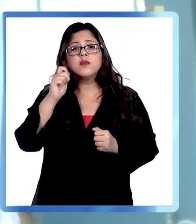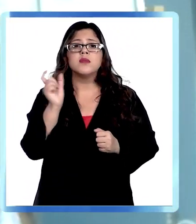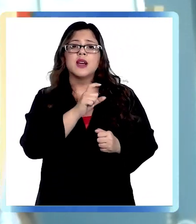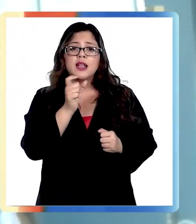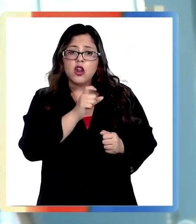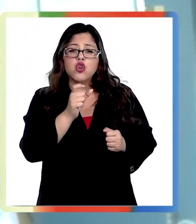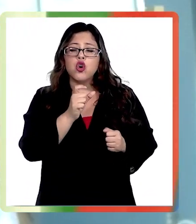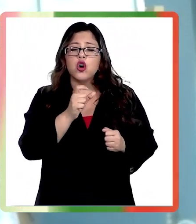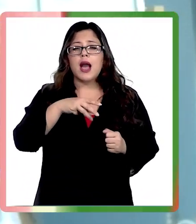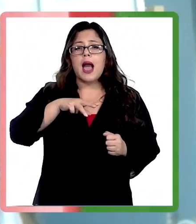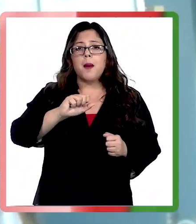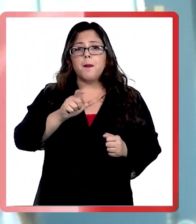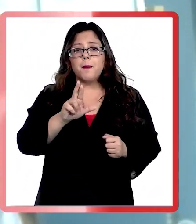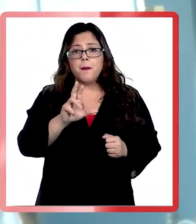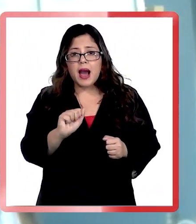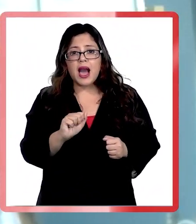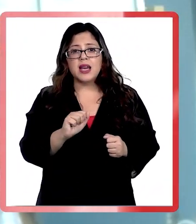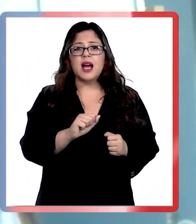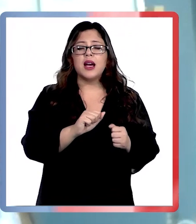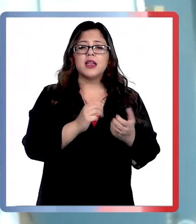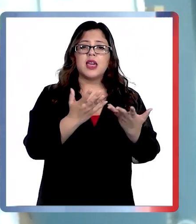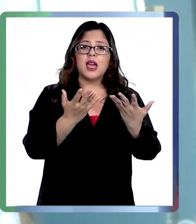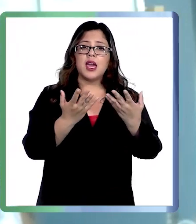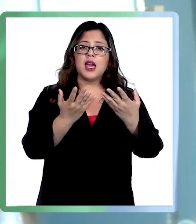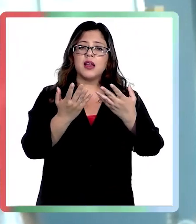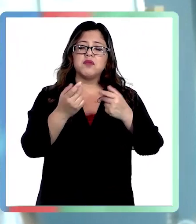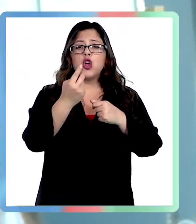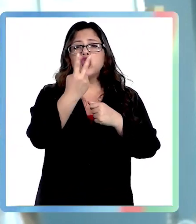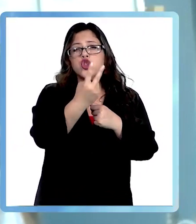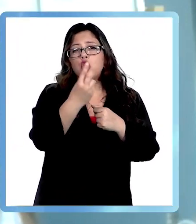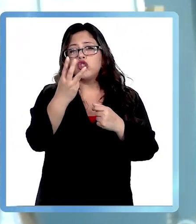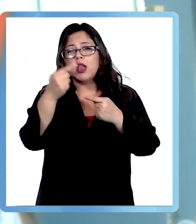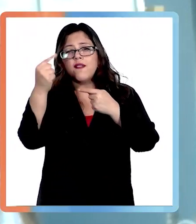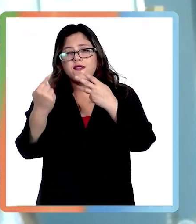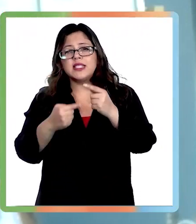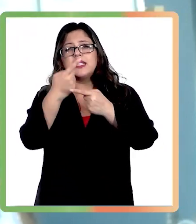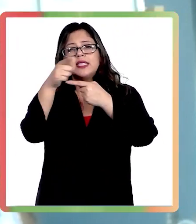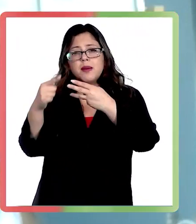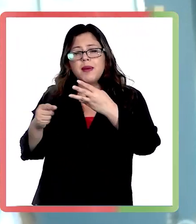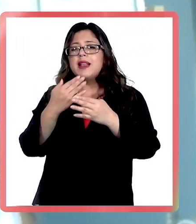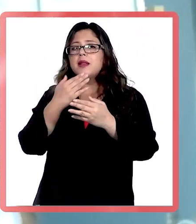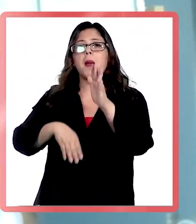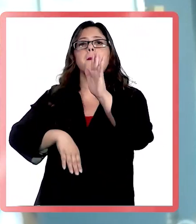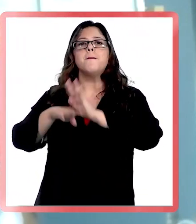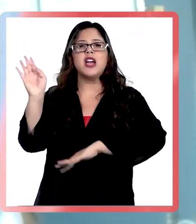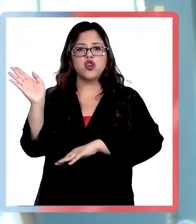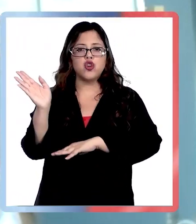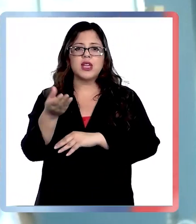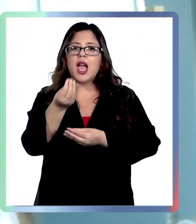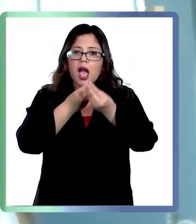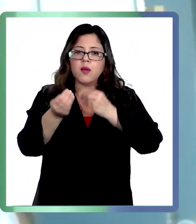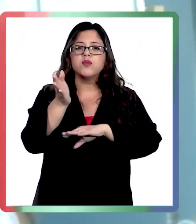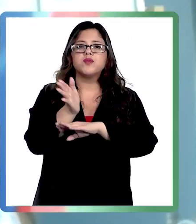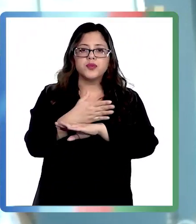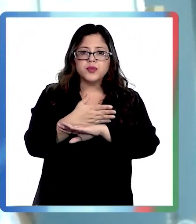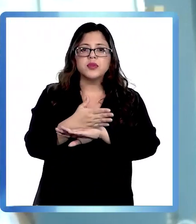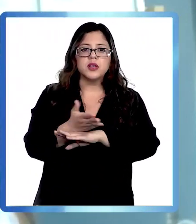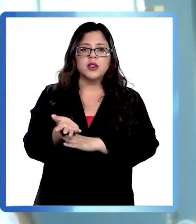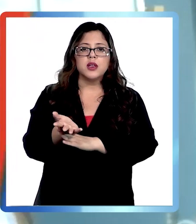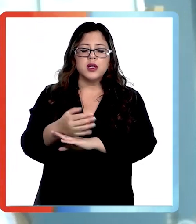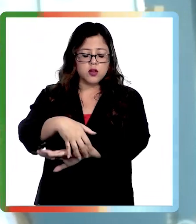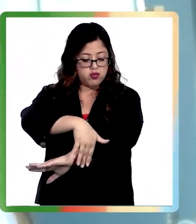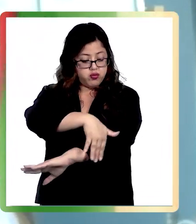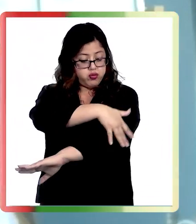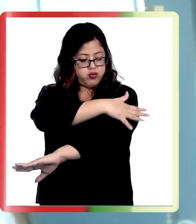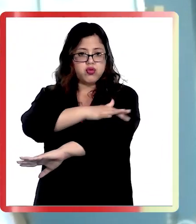idealmente magras, dos a tres veces a la semana. Aumentar el consumo de pescado, que en Chile tenemos una tremenda costa, pero el consumo de pescado es